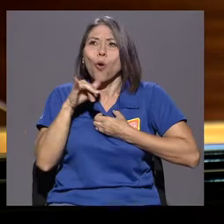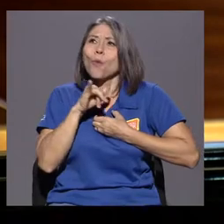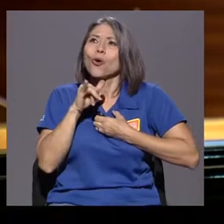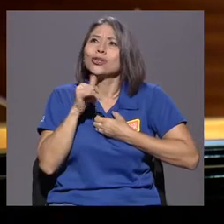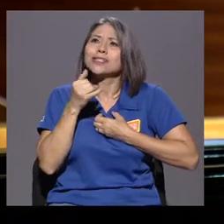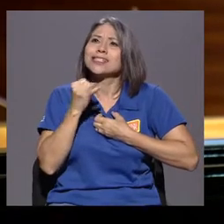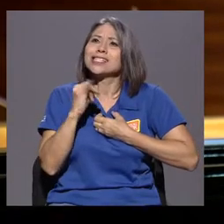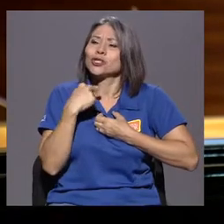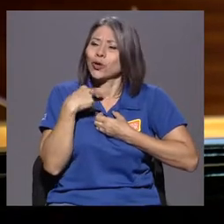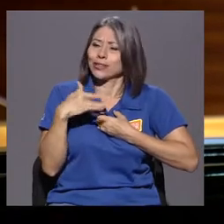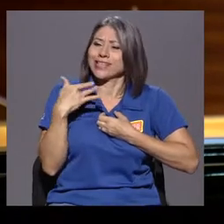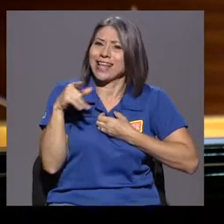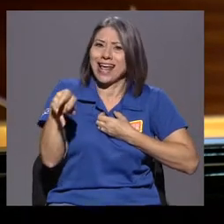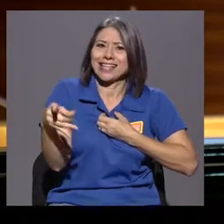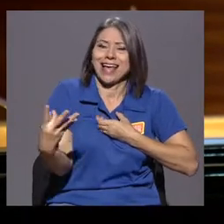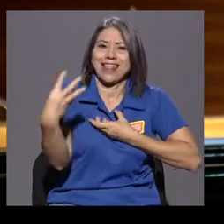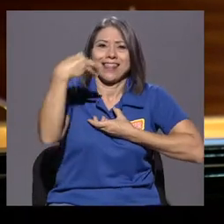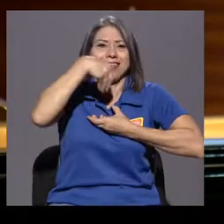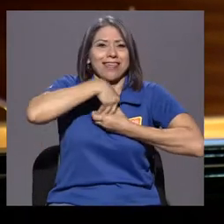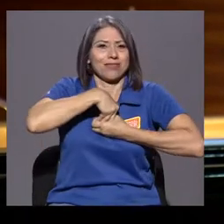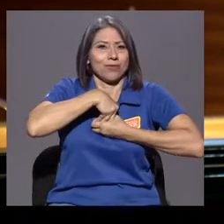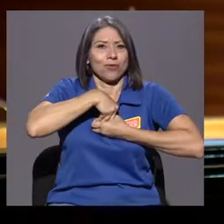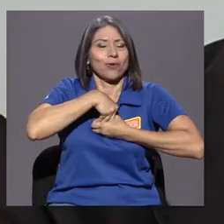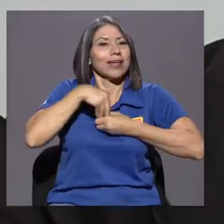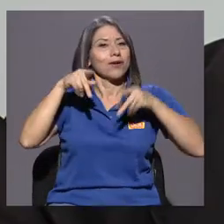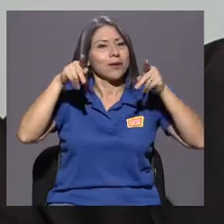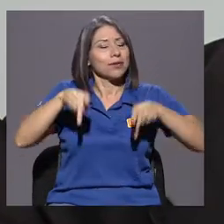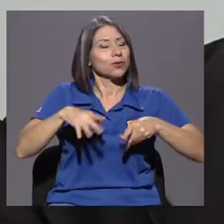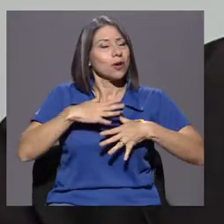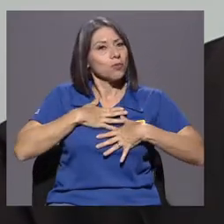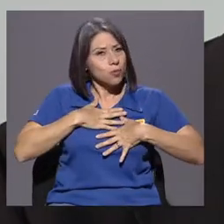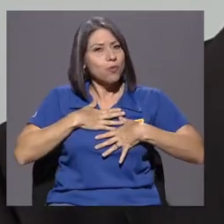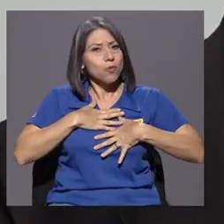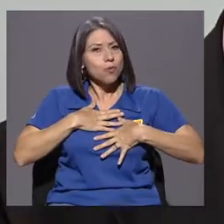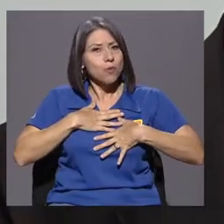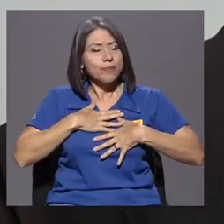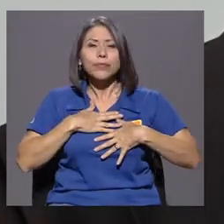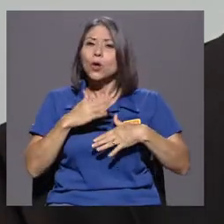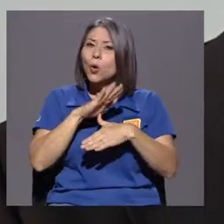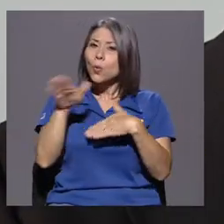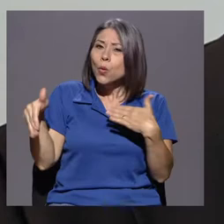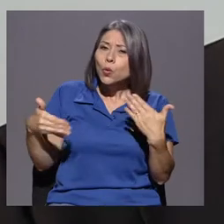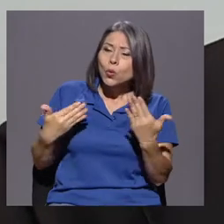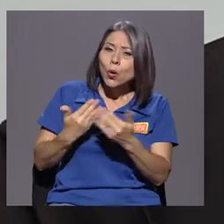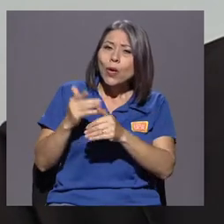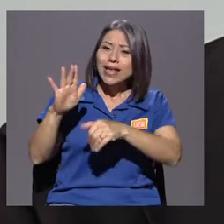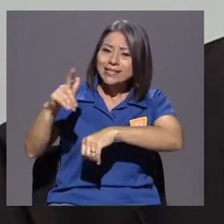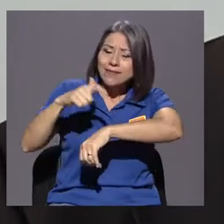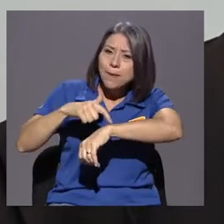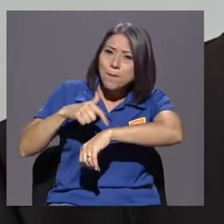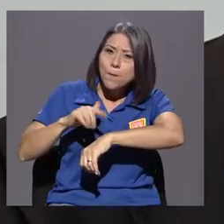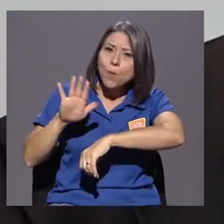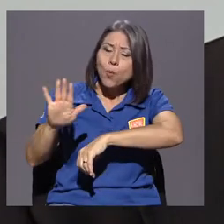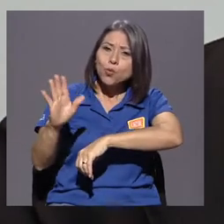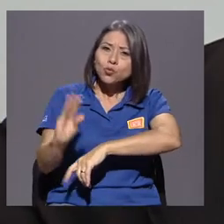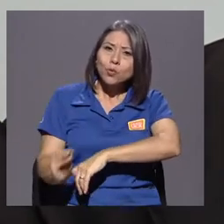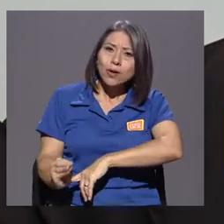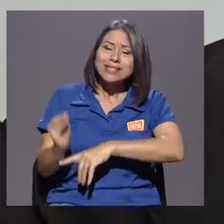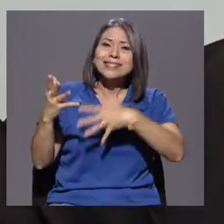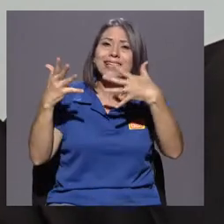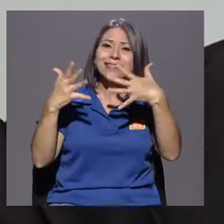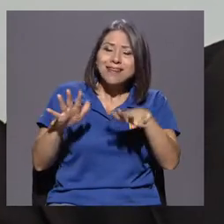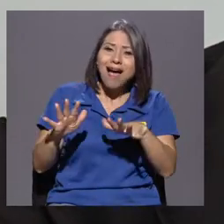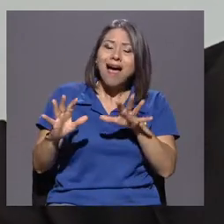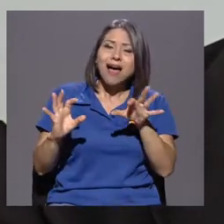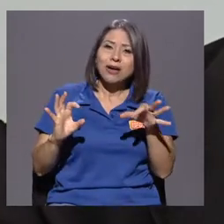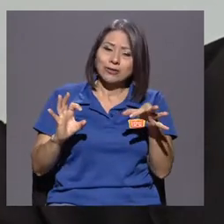adentro si era una era una persona entrañable como toda esa temporada en su adolescencia ya tenía